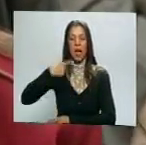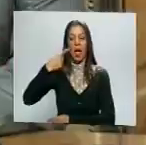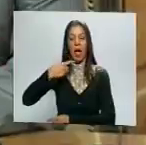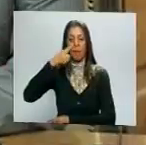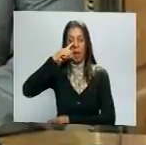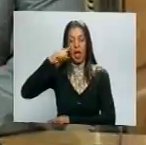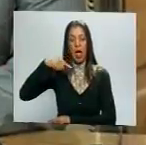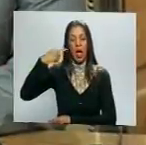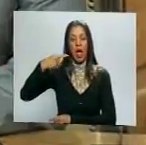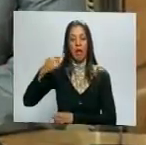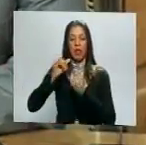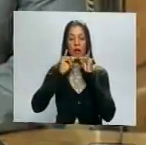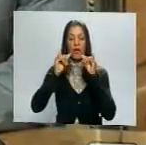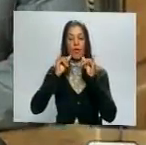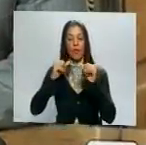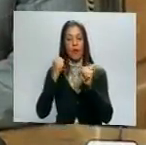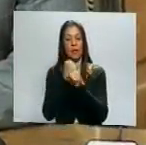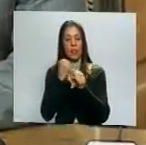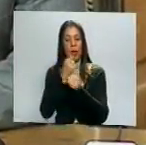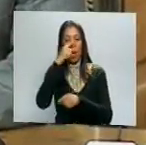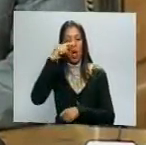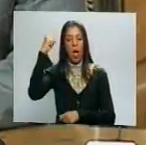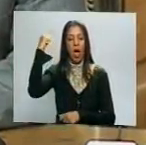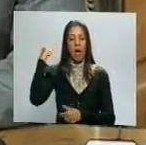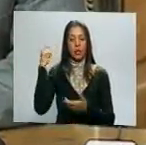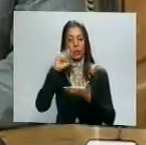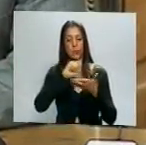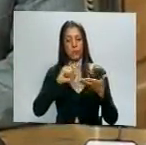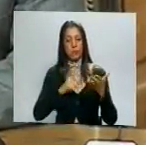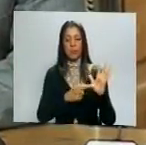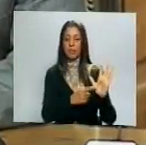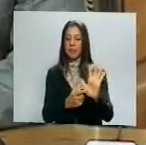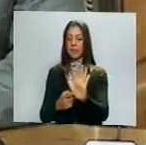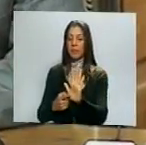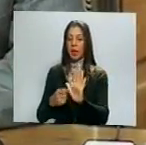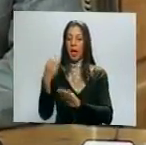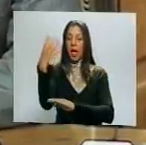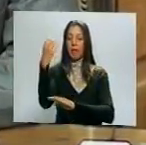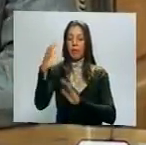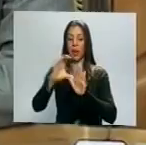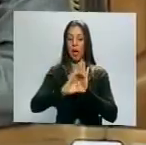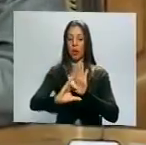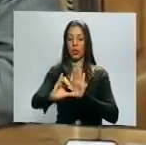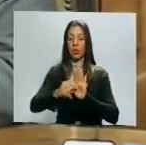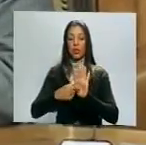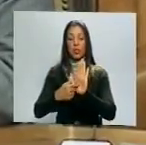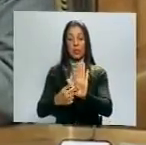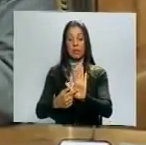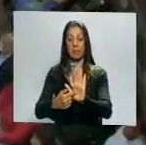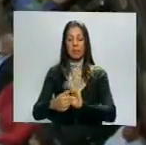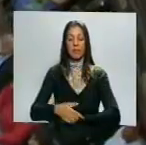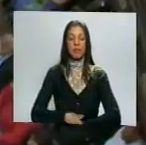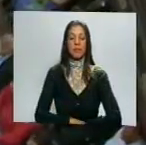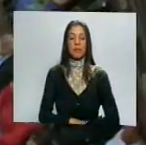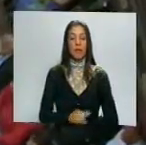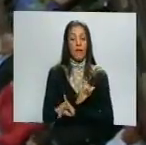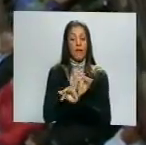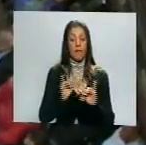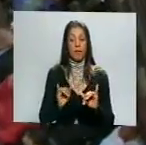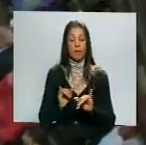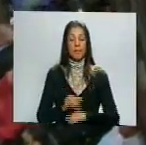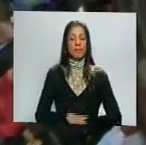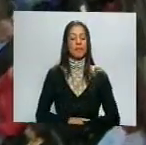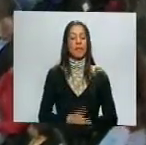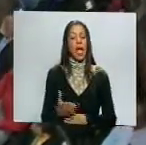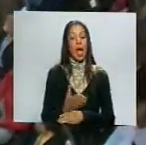Bolivariana de Venezuela, Nicolás Maduro Moros, ante la Asamblea Nacional Constituyente. Es todo, presidenta. Antes de